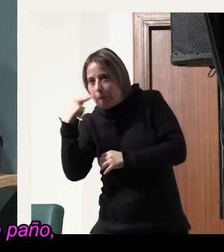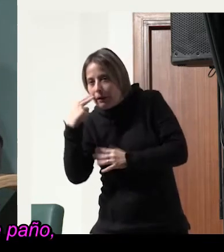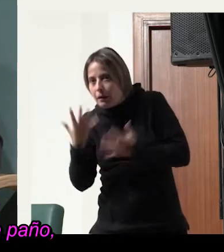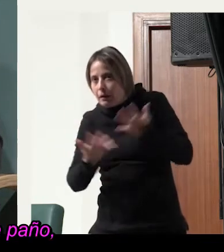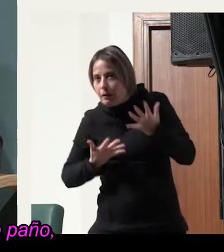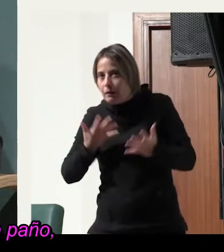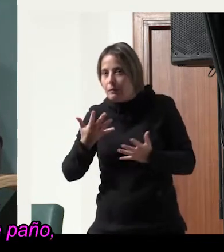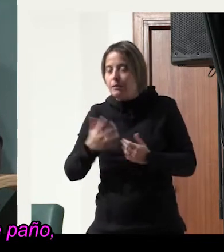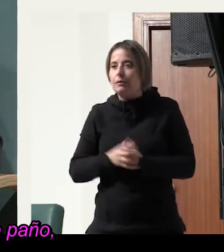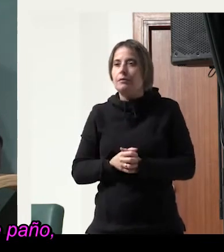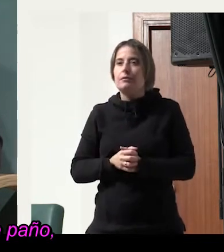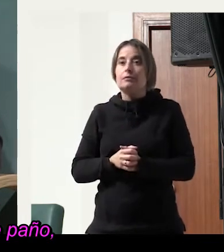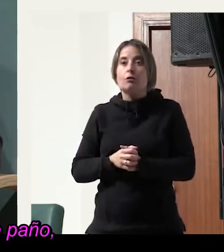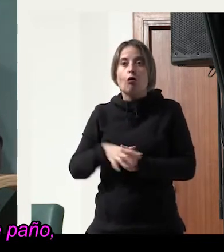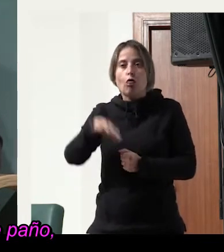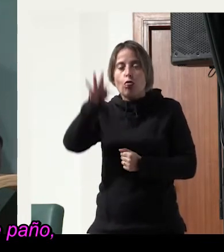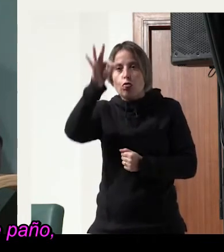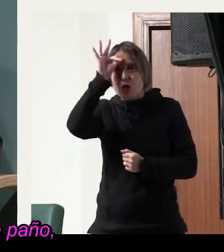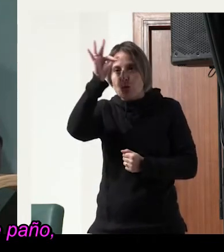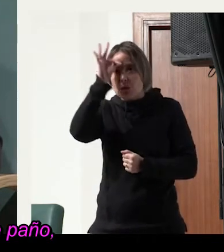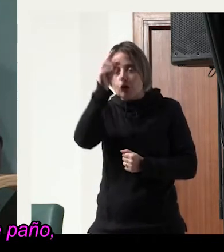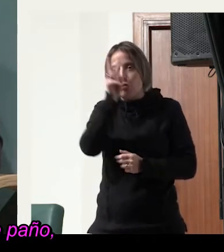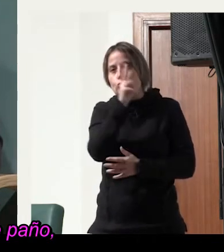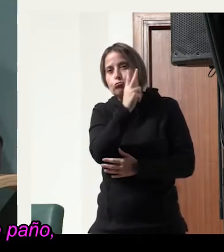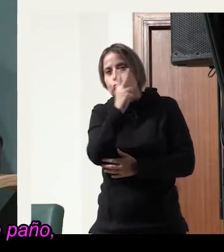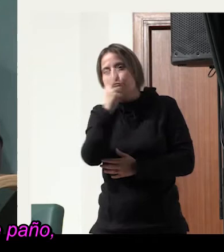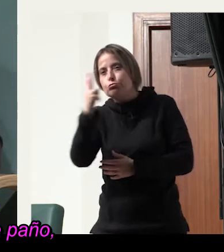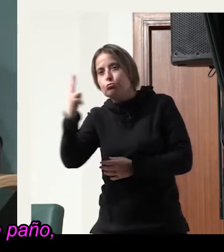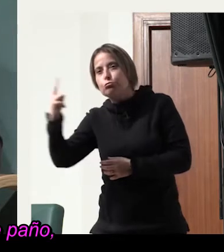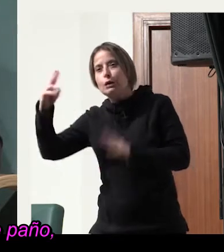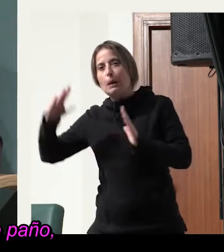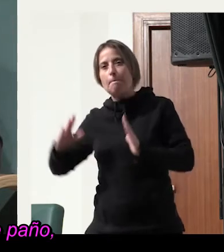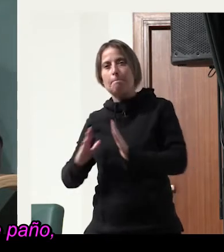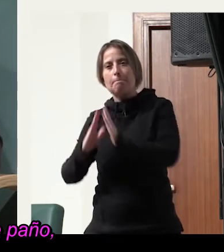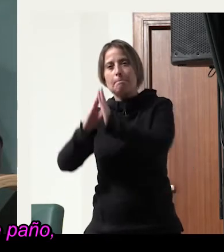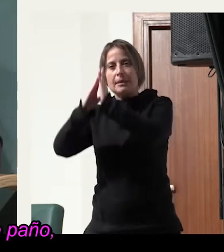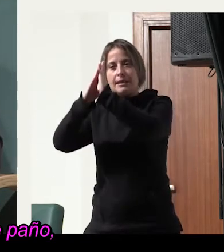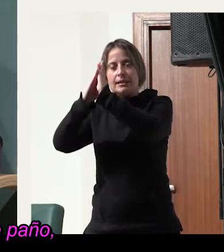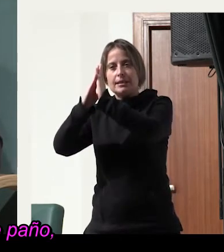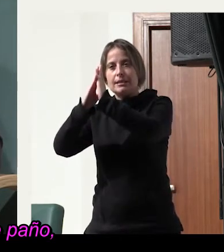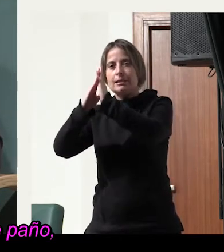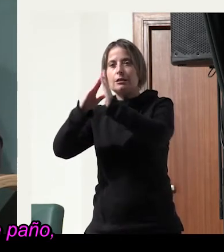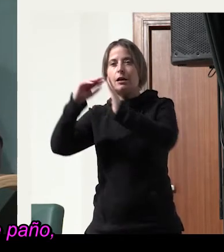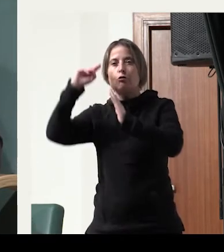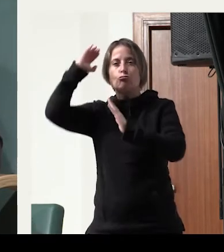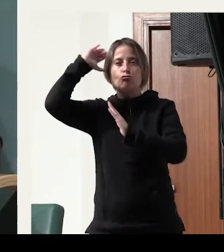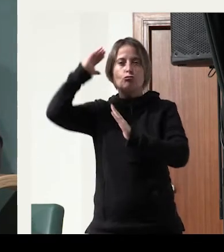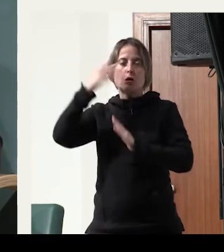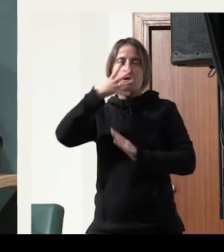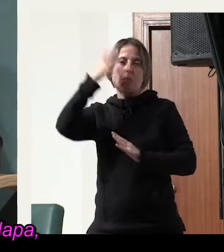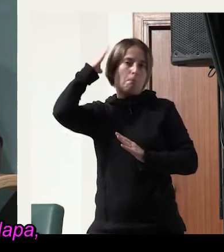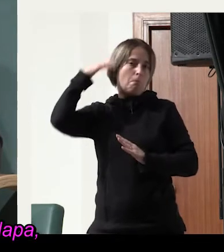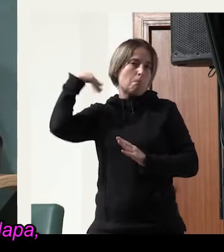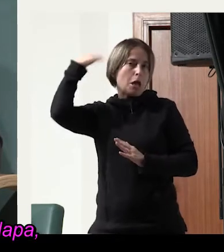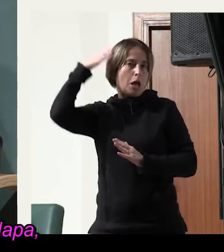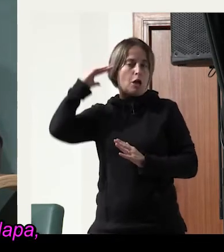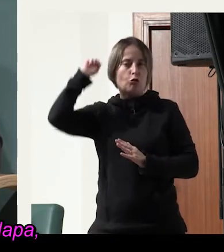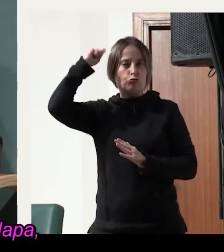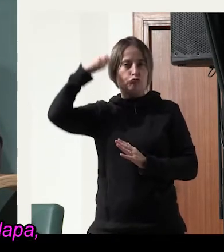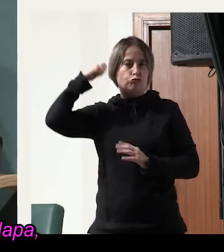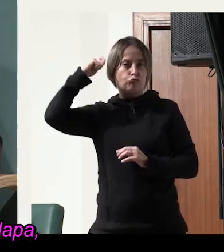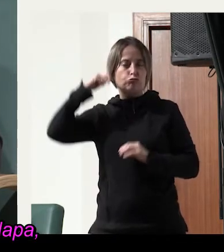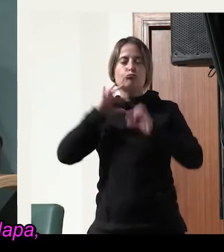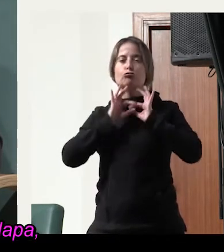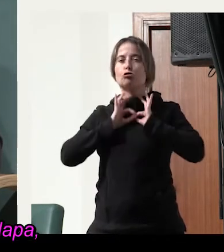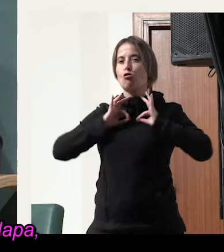Los domingos iban a misa. El pelo recién cardado y abrigo de paño, collar de